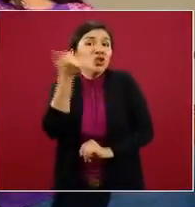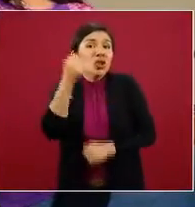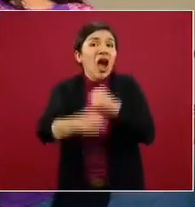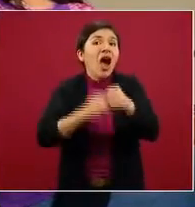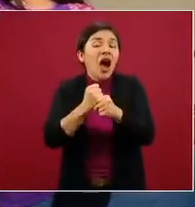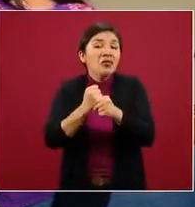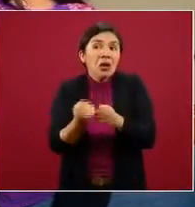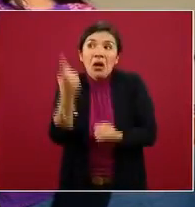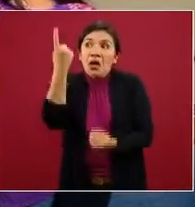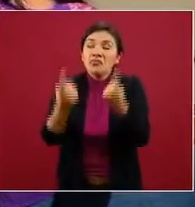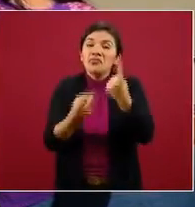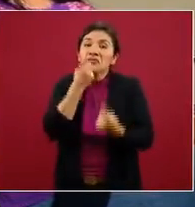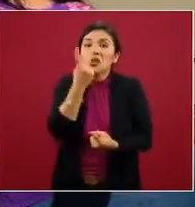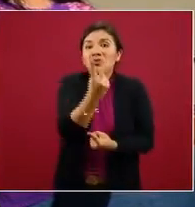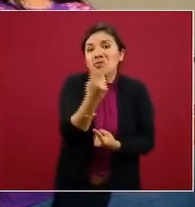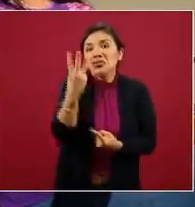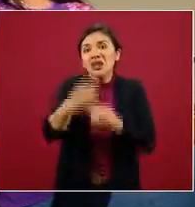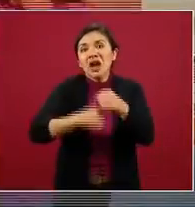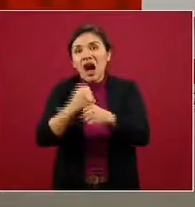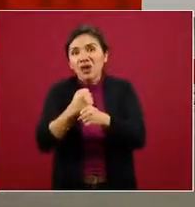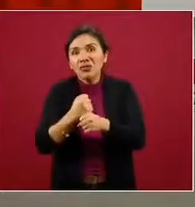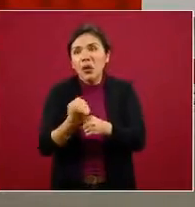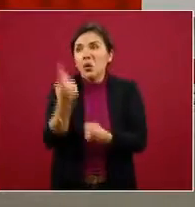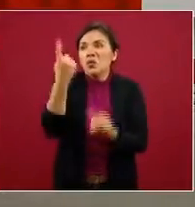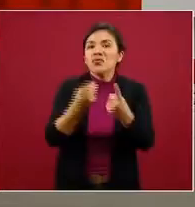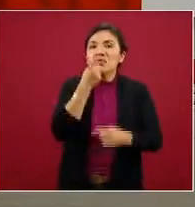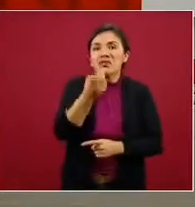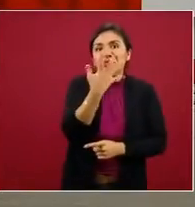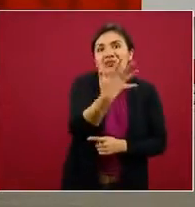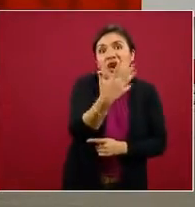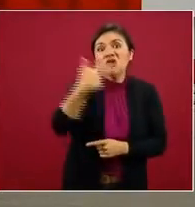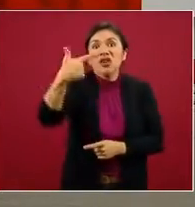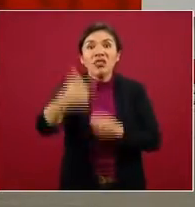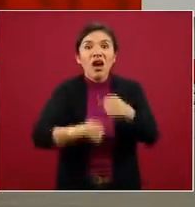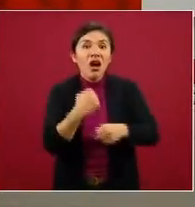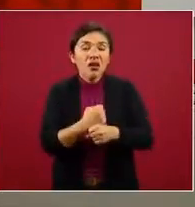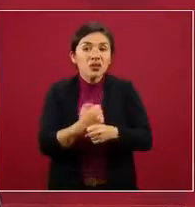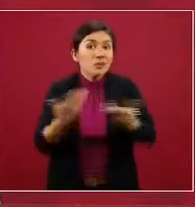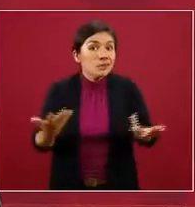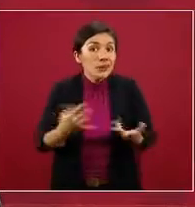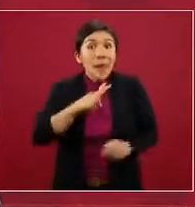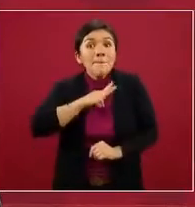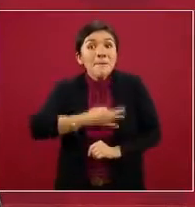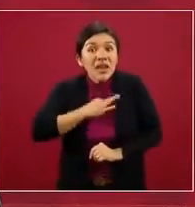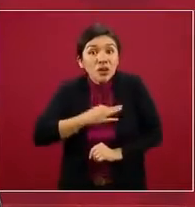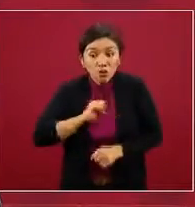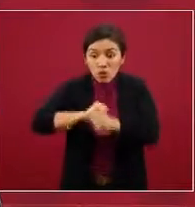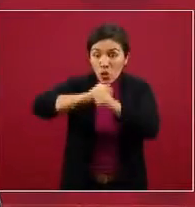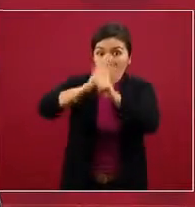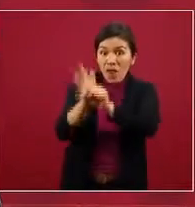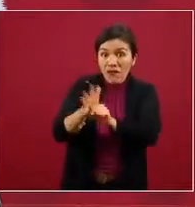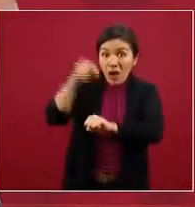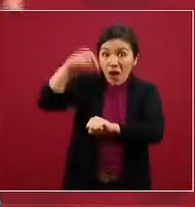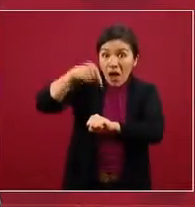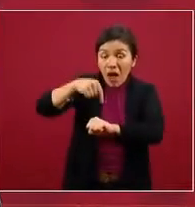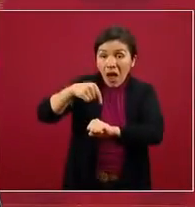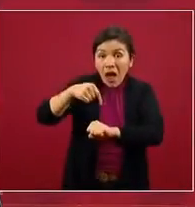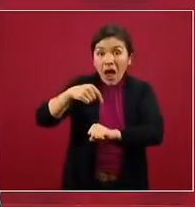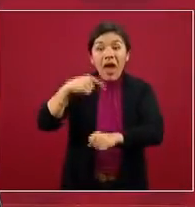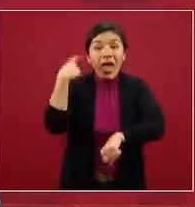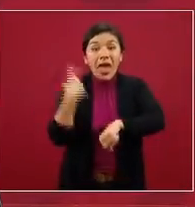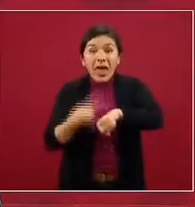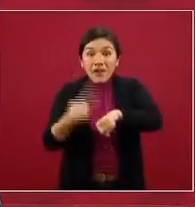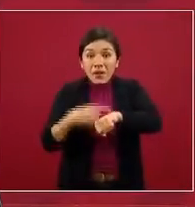algunos planteamientos es 2 a 3, otros hablan hasta de 5 o 7, el virus SARS-CoV-2 y la enfermedad